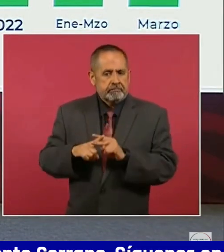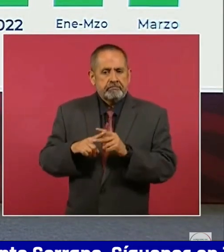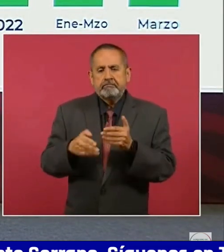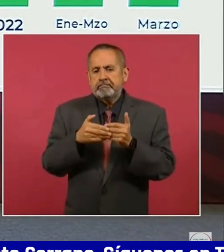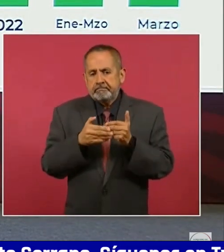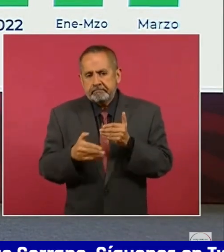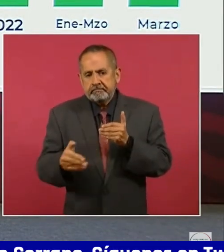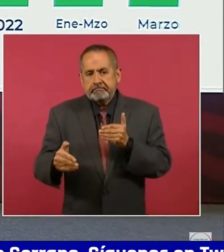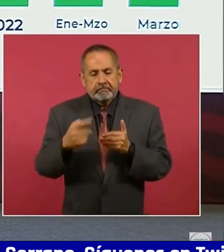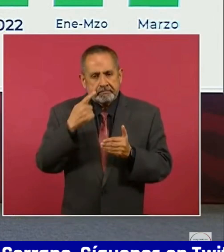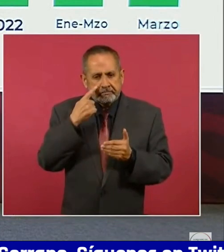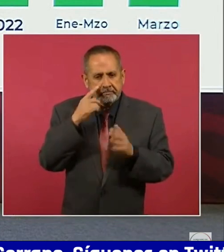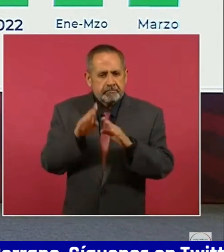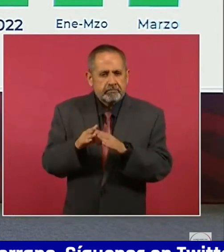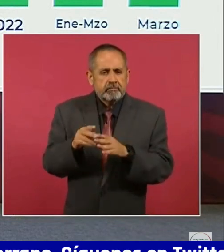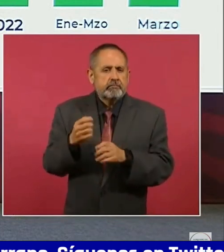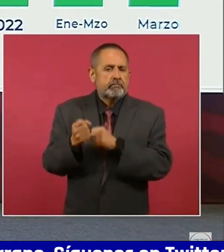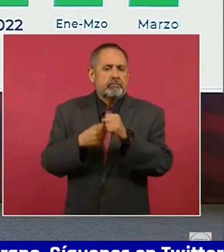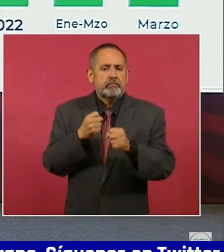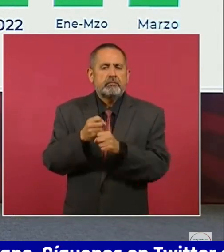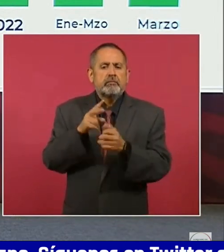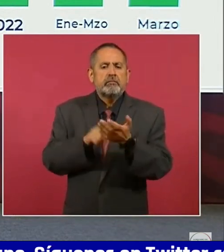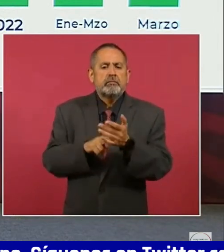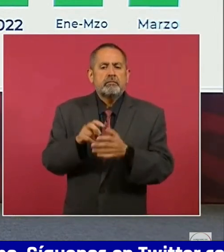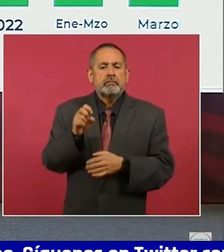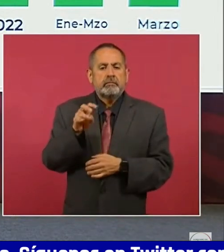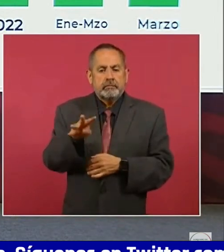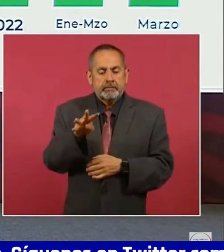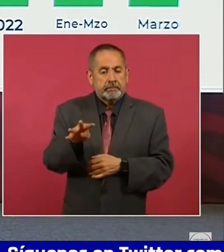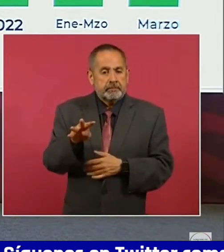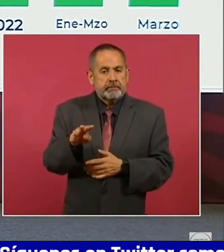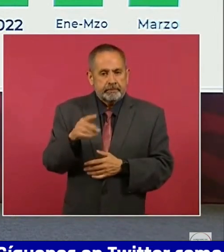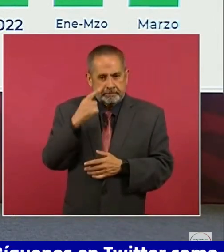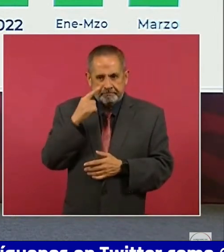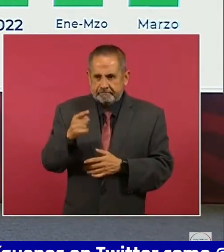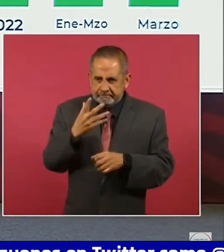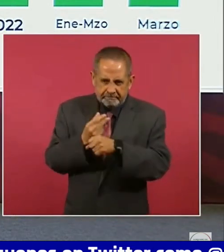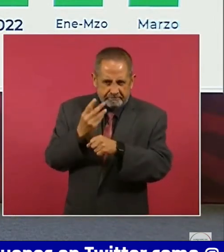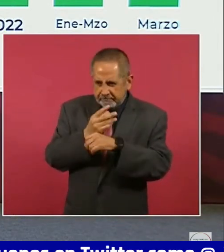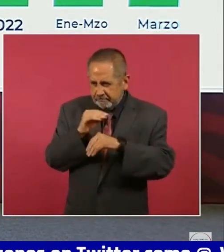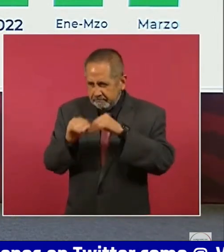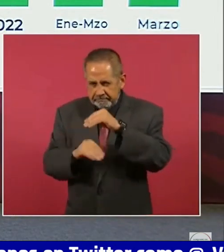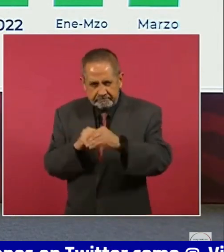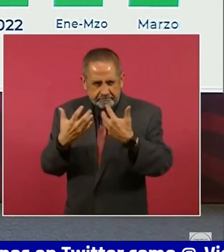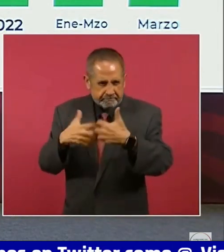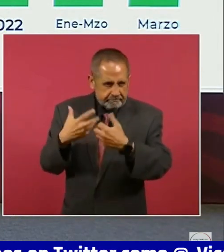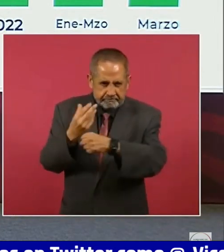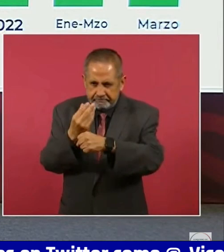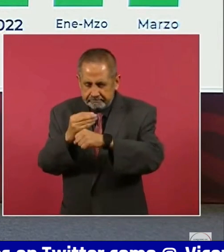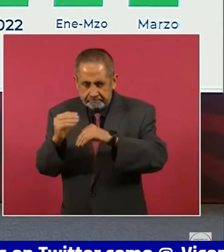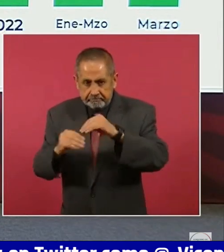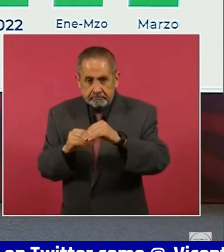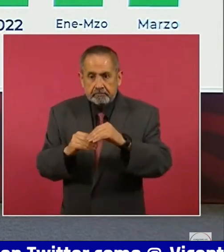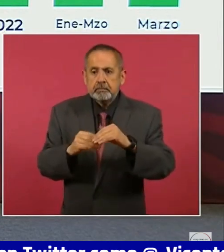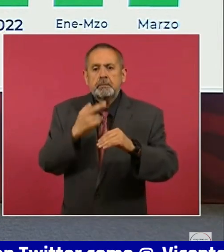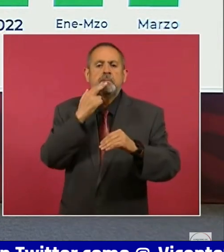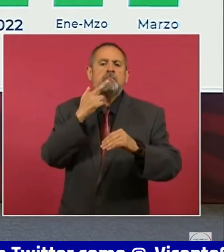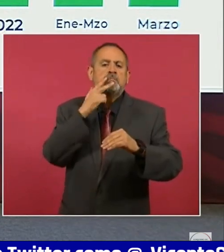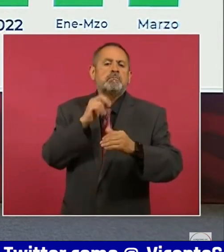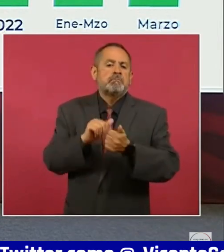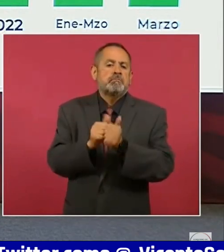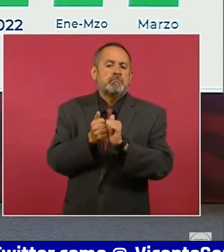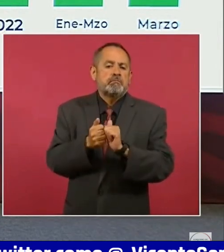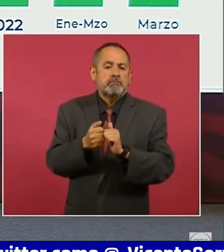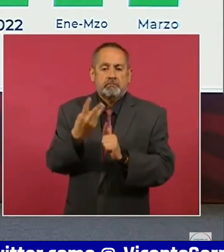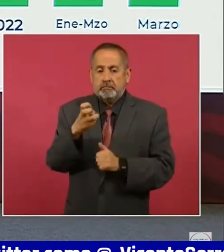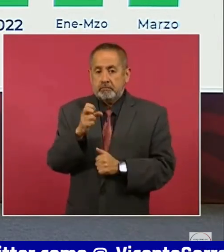comportamiento? Bueno, ya en el 2019, precisamente por las rehabilitaciones, ya se produjeron